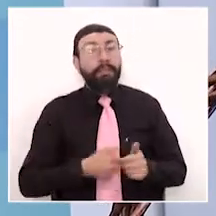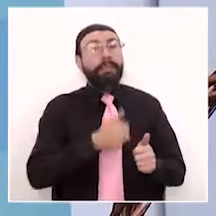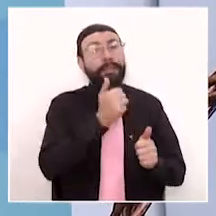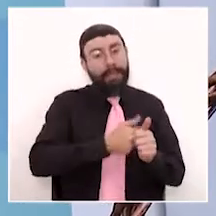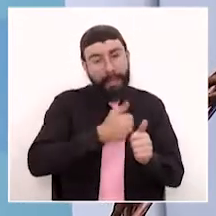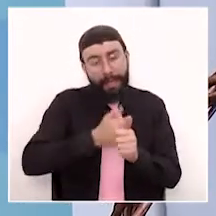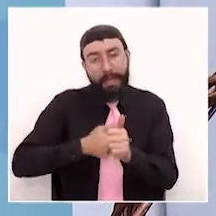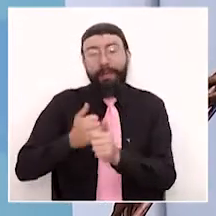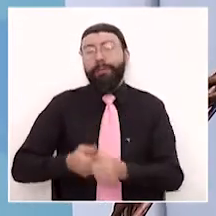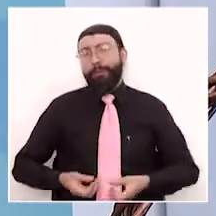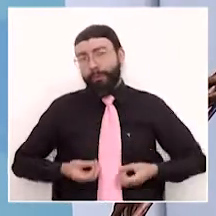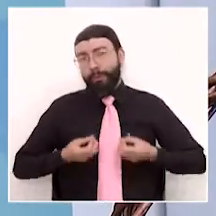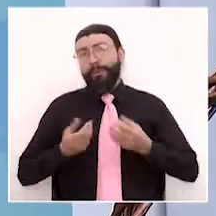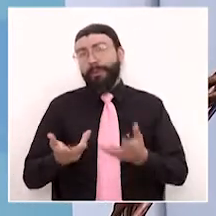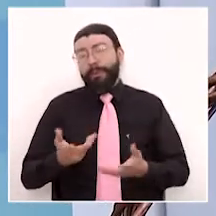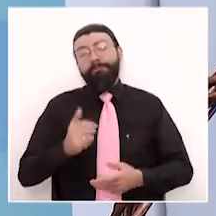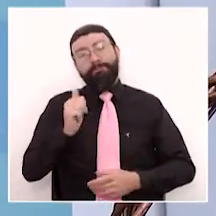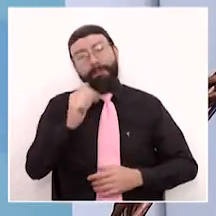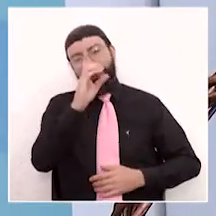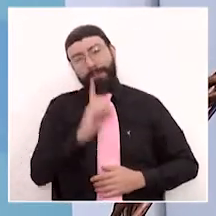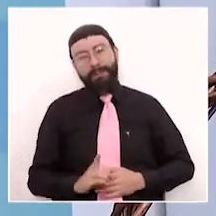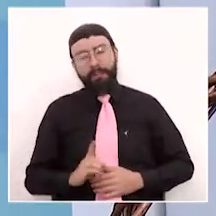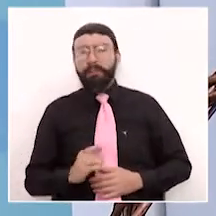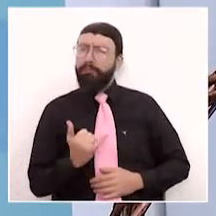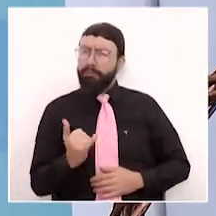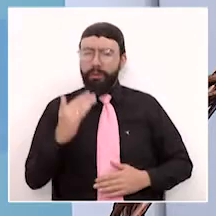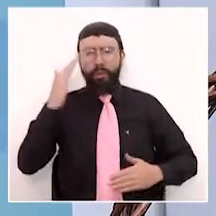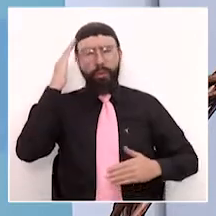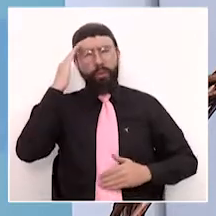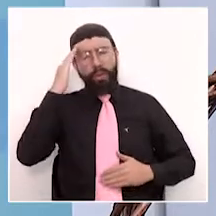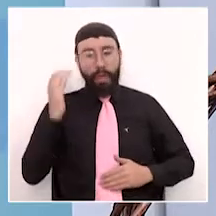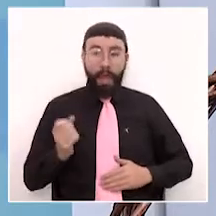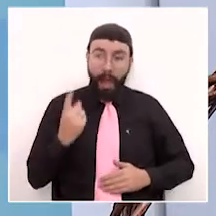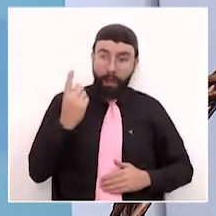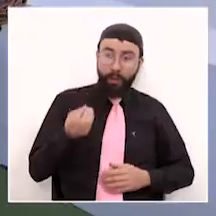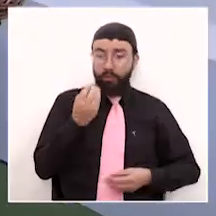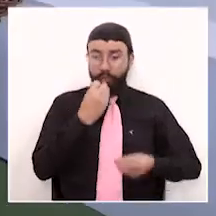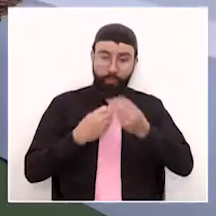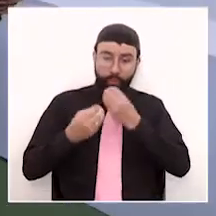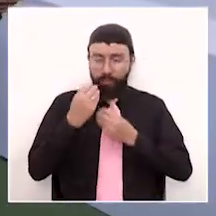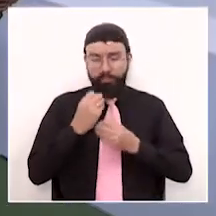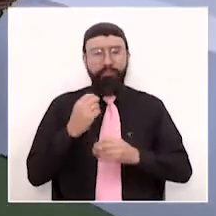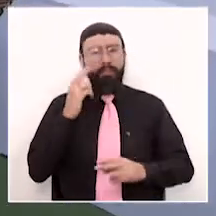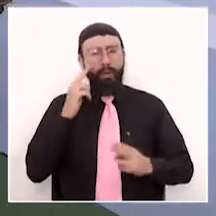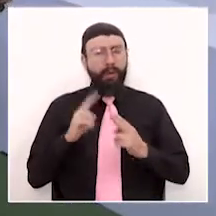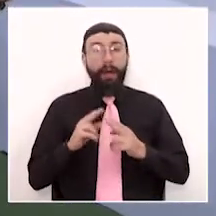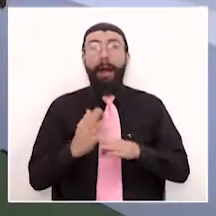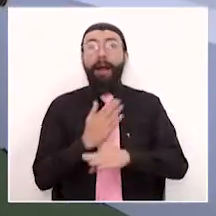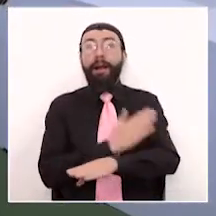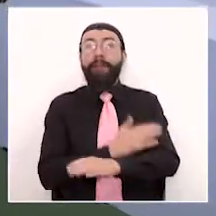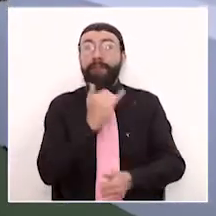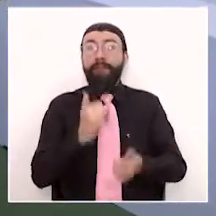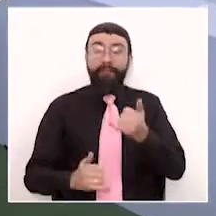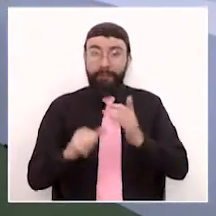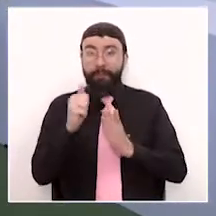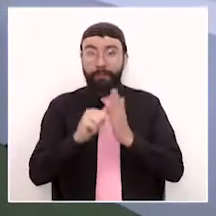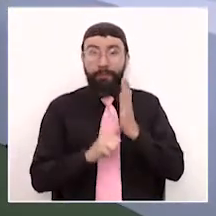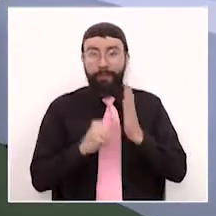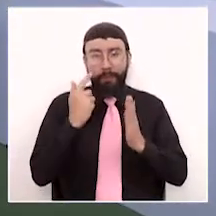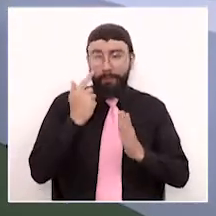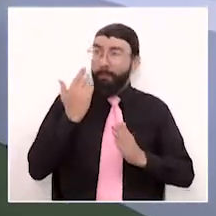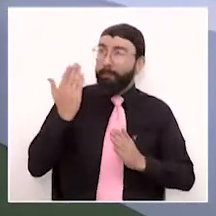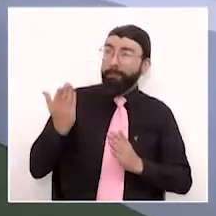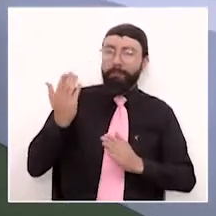Así que los invitamos a que seamos más conscientes y coherentes con nuestra alimentación. Para terminar este programa, queremos darles